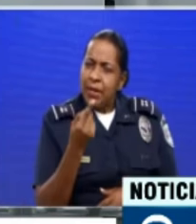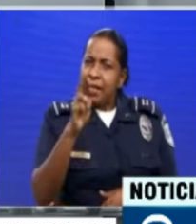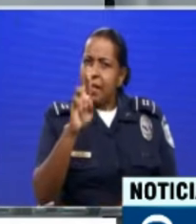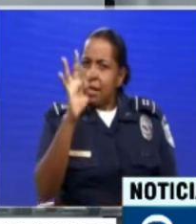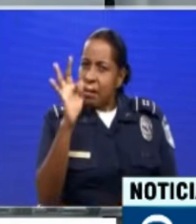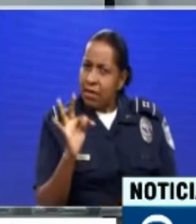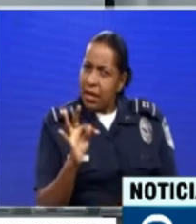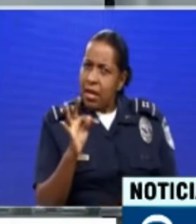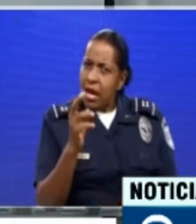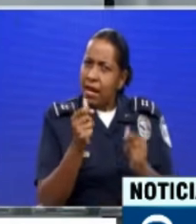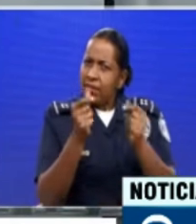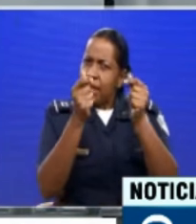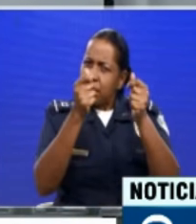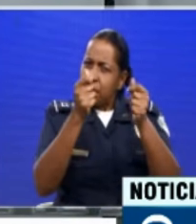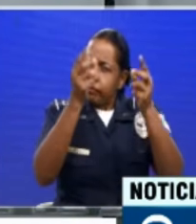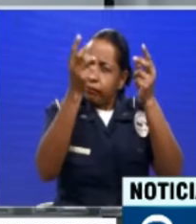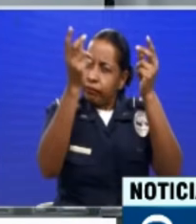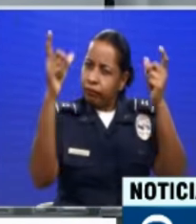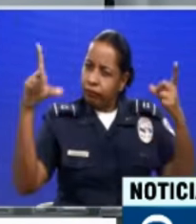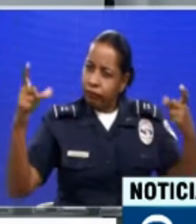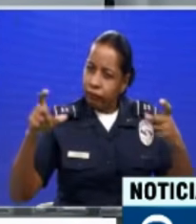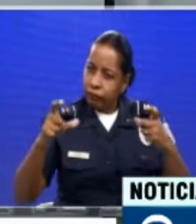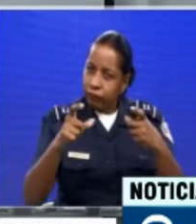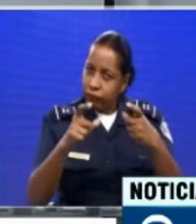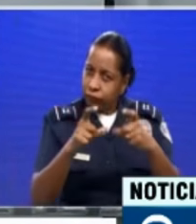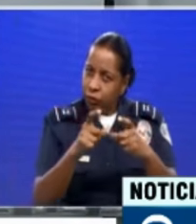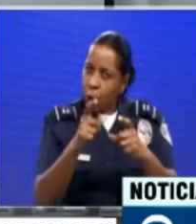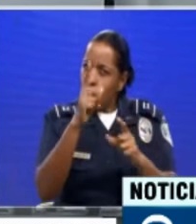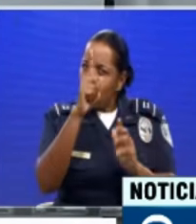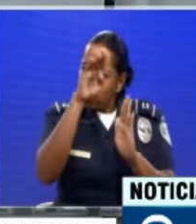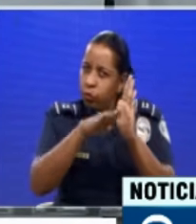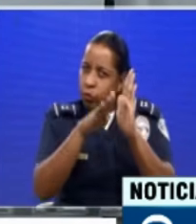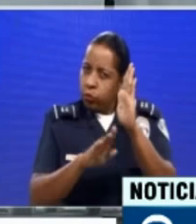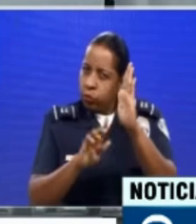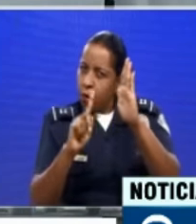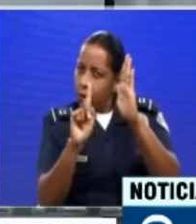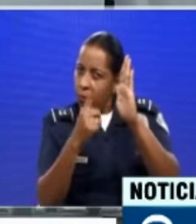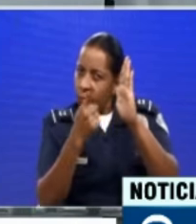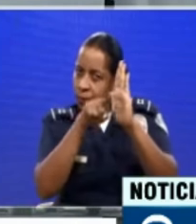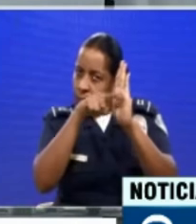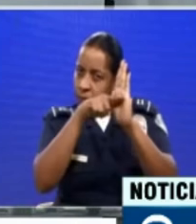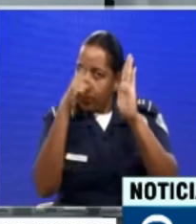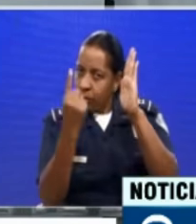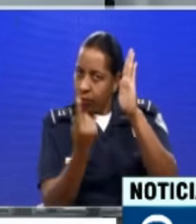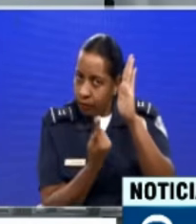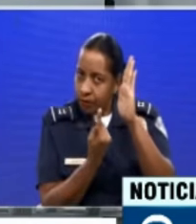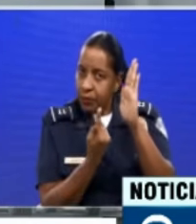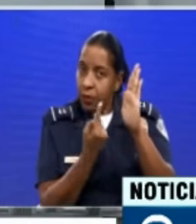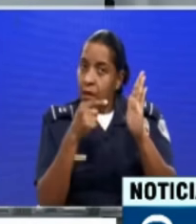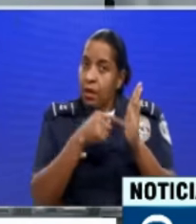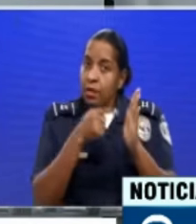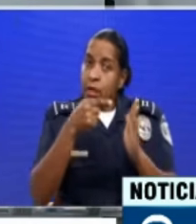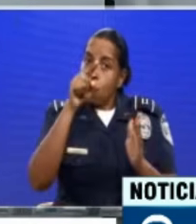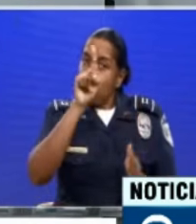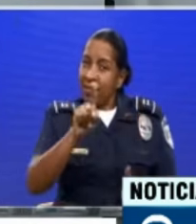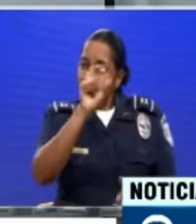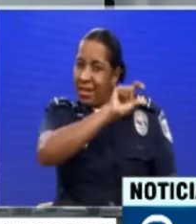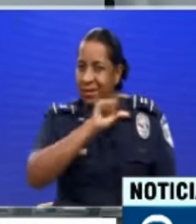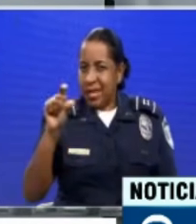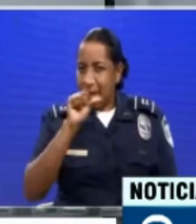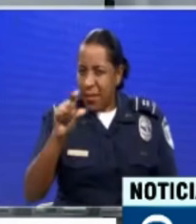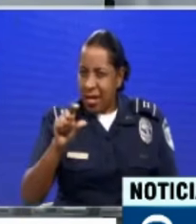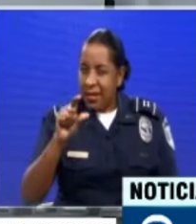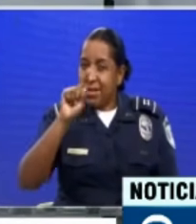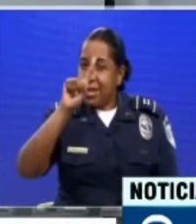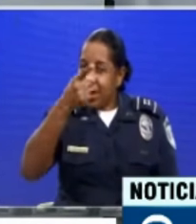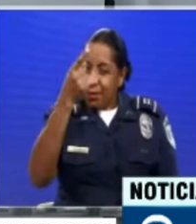RT, la tasa de contagio, pueda estar en uno o un poquito por debajo de uno. Esta es una semana, la